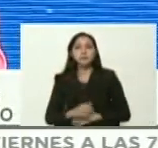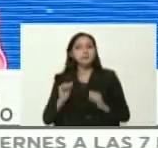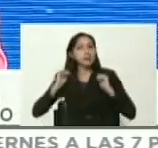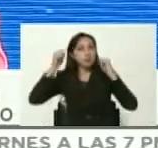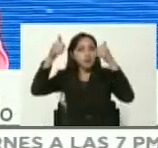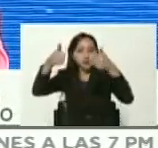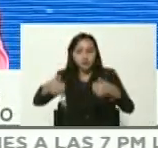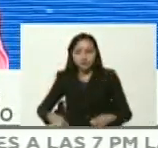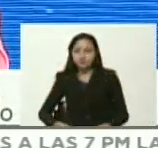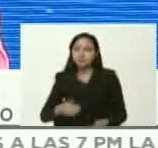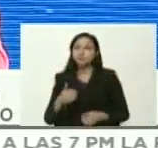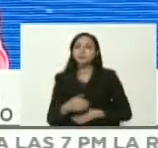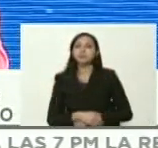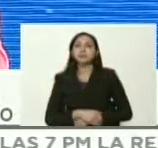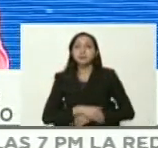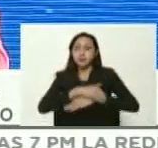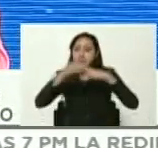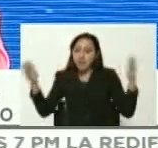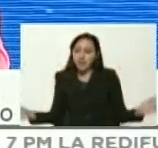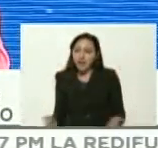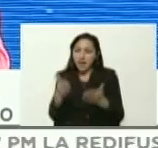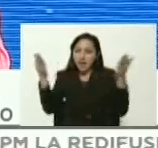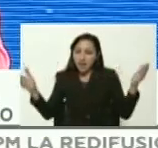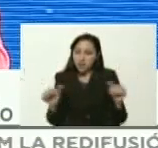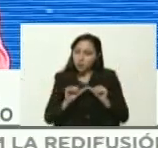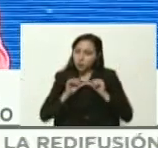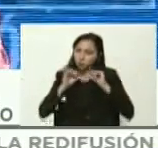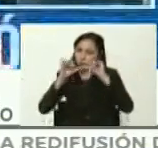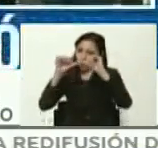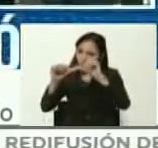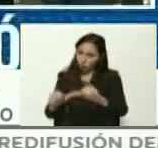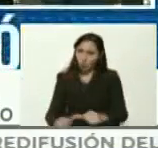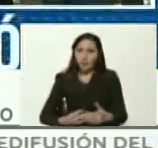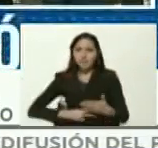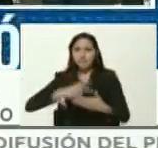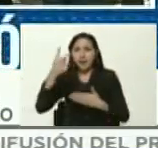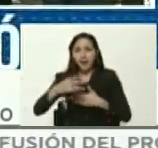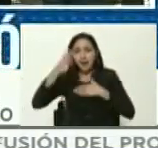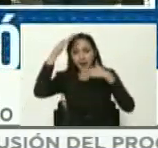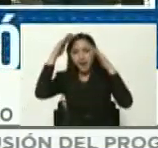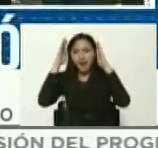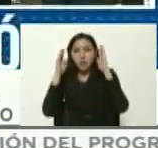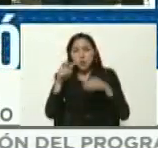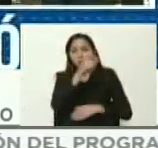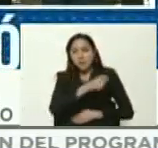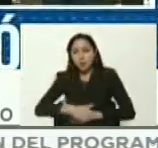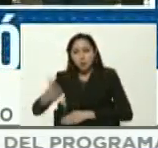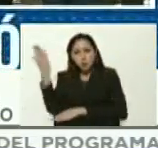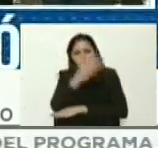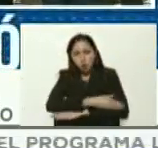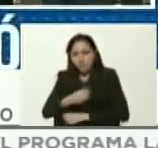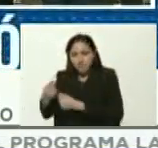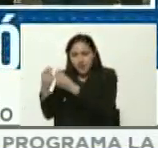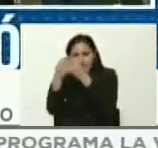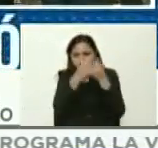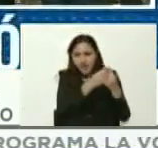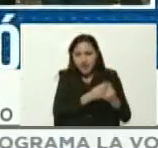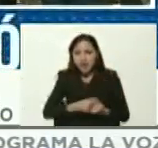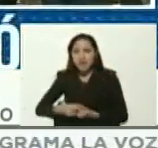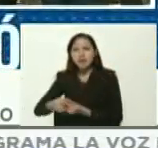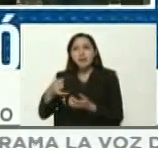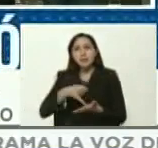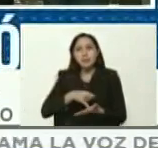de reanimación, de aceleración del plan de atención a las víctimas del bloqueo.